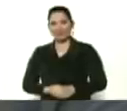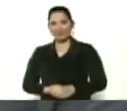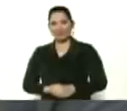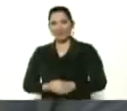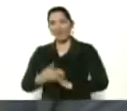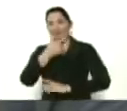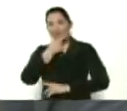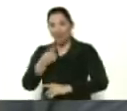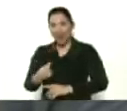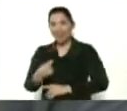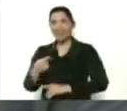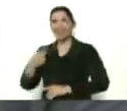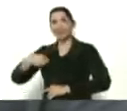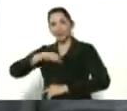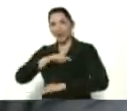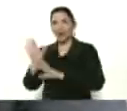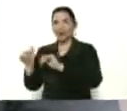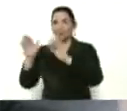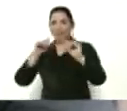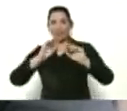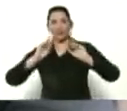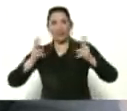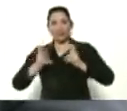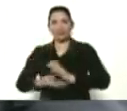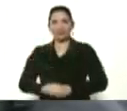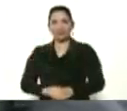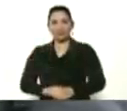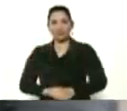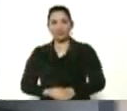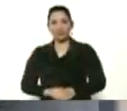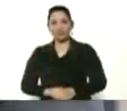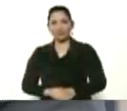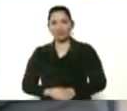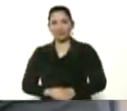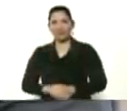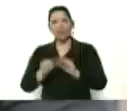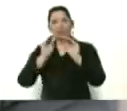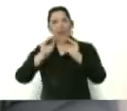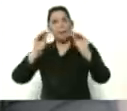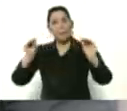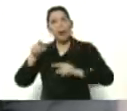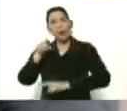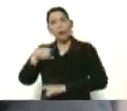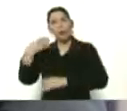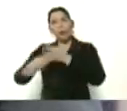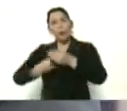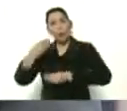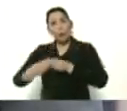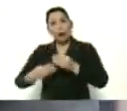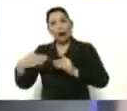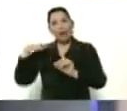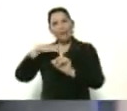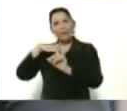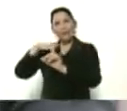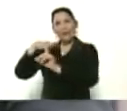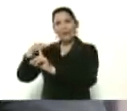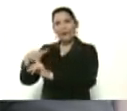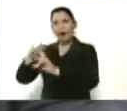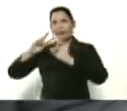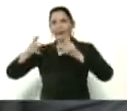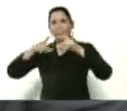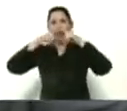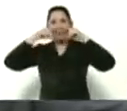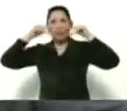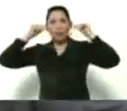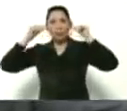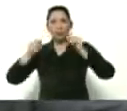sencilla y despedimos el tema. Y es el llamado que usted hace, porque hubo un ataque con el tema del tapabocas, lo hablaba ahorita